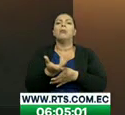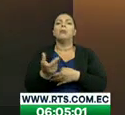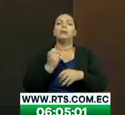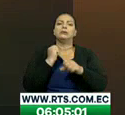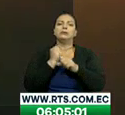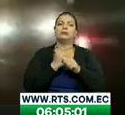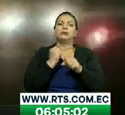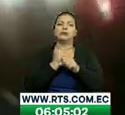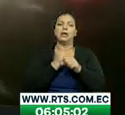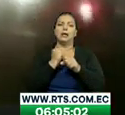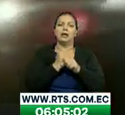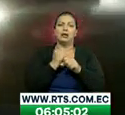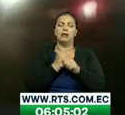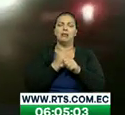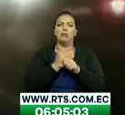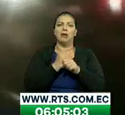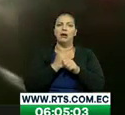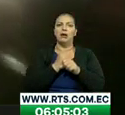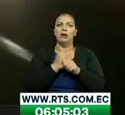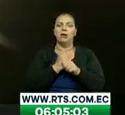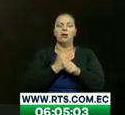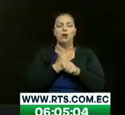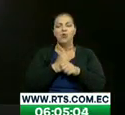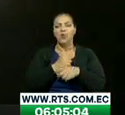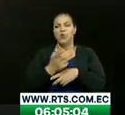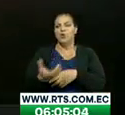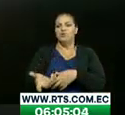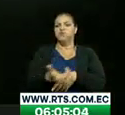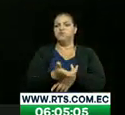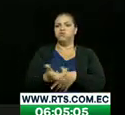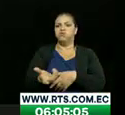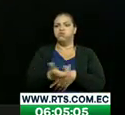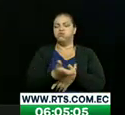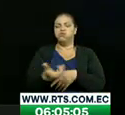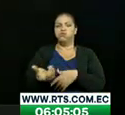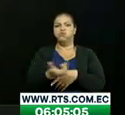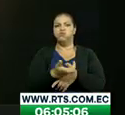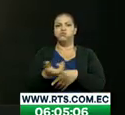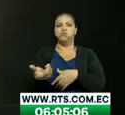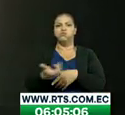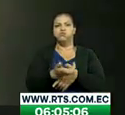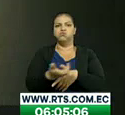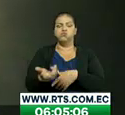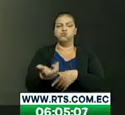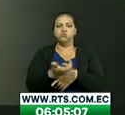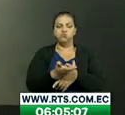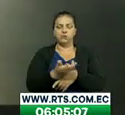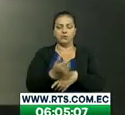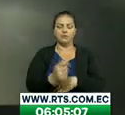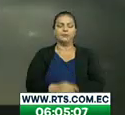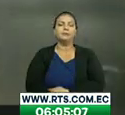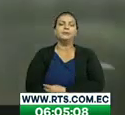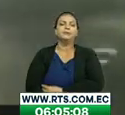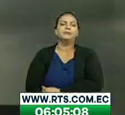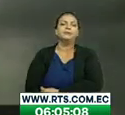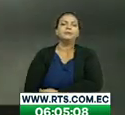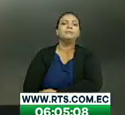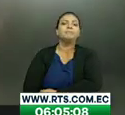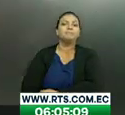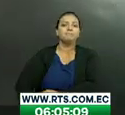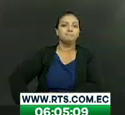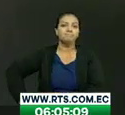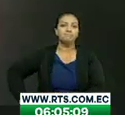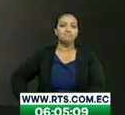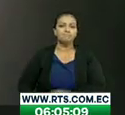desgraciadamente, vaya la redundancia, las lamentaciones quedan para después. Porque fuego es fuego, acaba